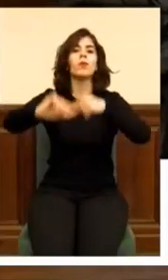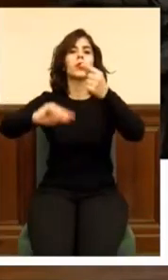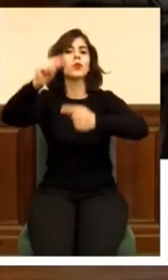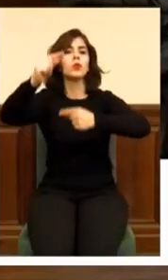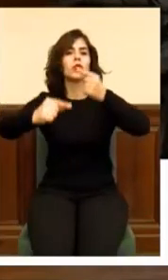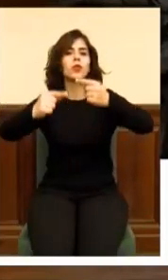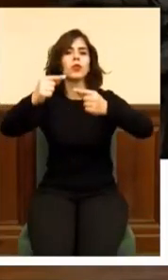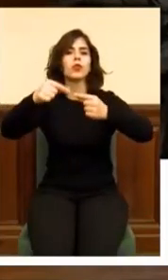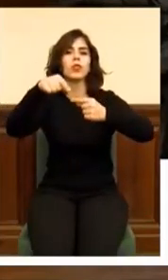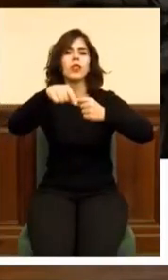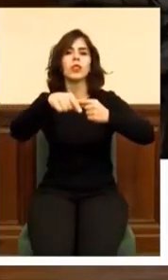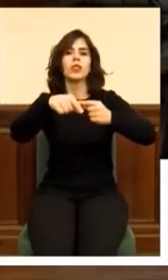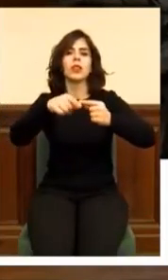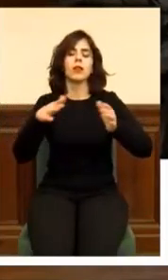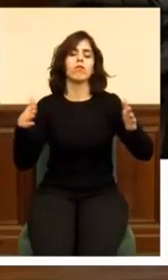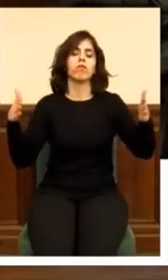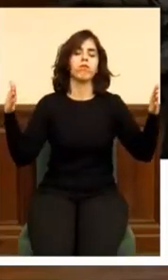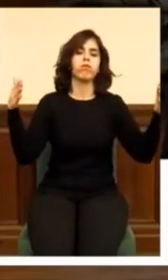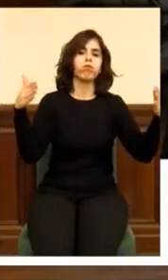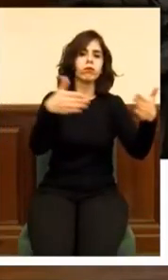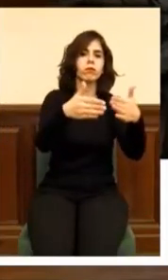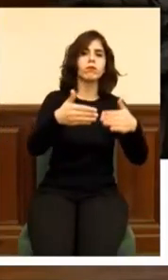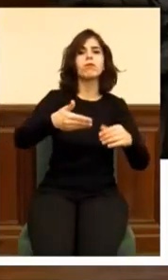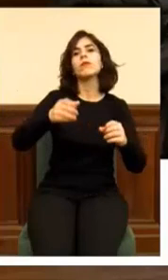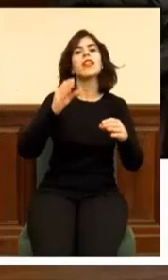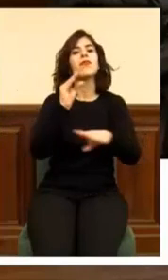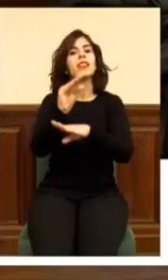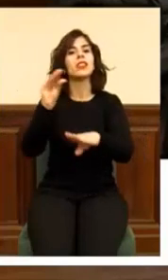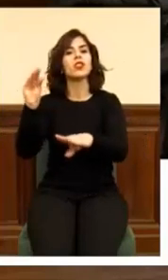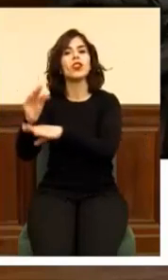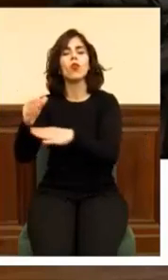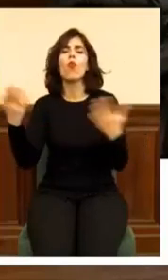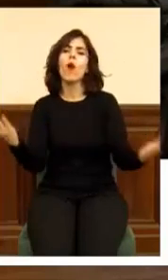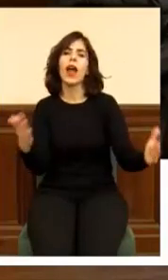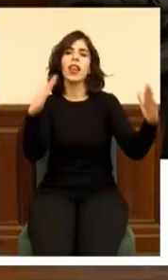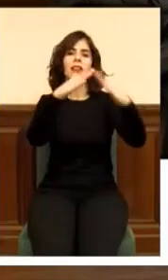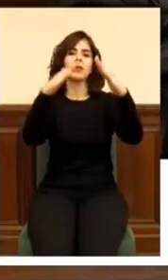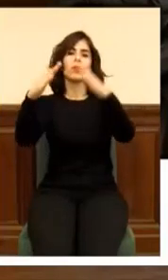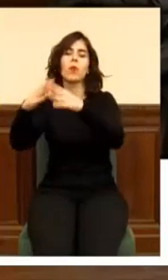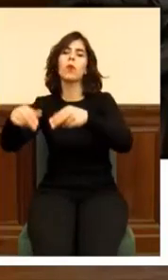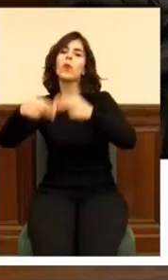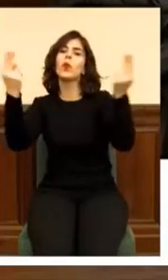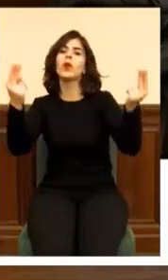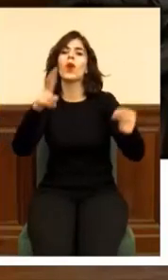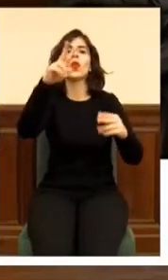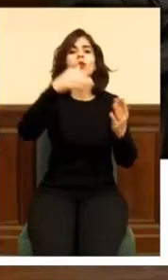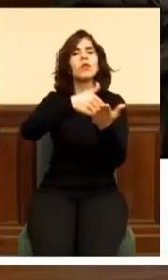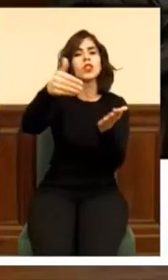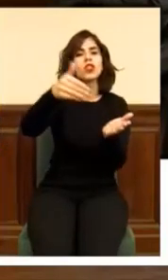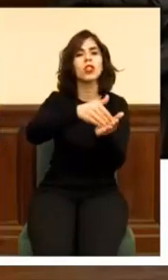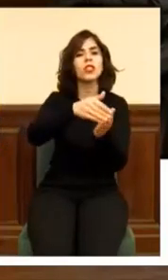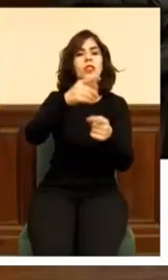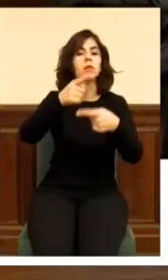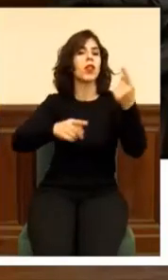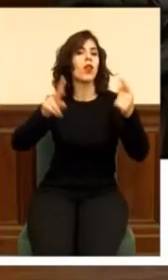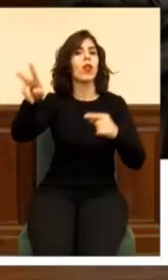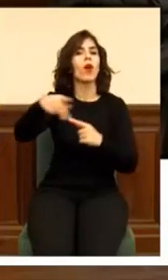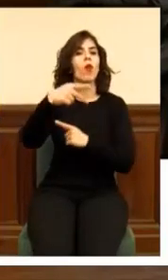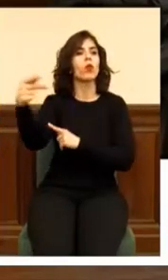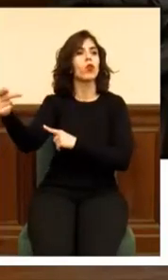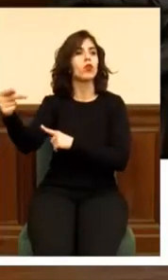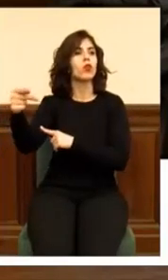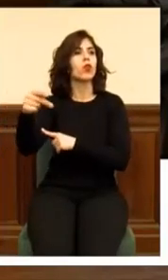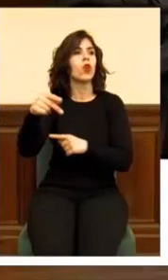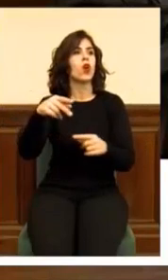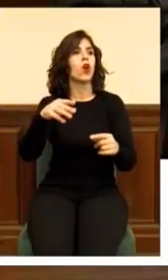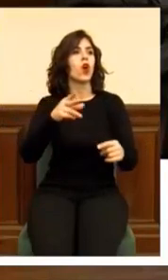de los ejes centrales de inversión la vivienda pública, con 2,5 millones de euros. Me ha parecido escucharle al concejal